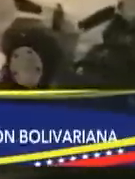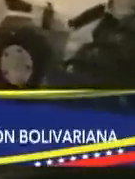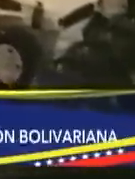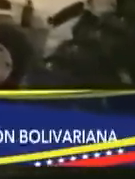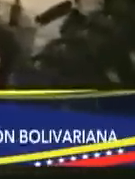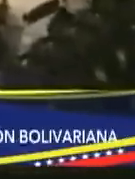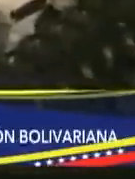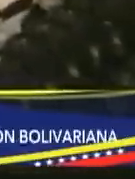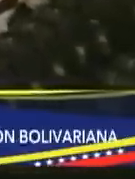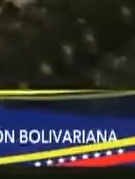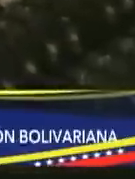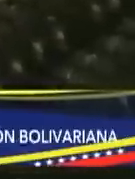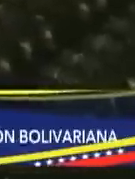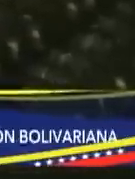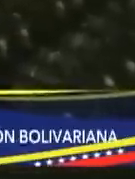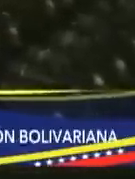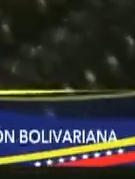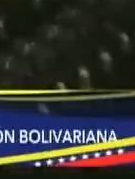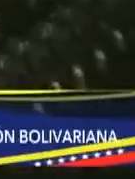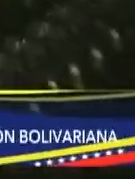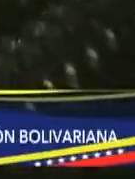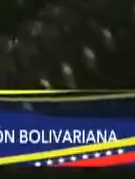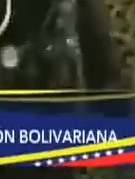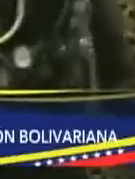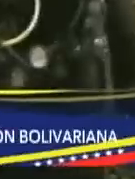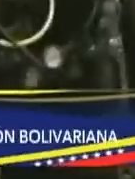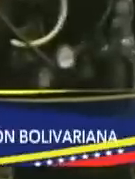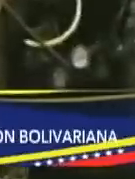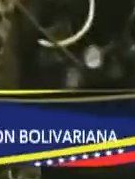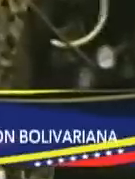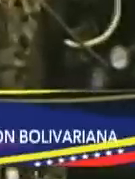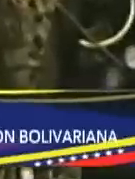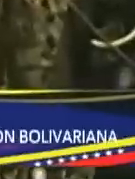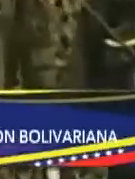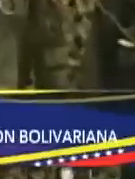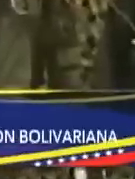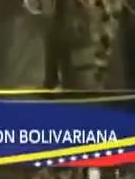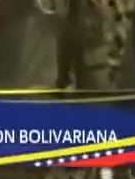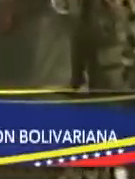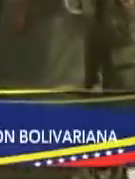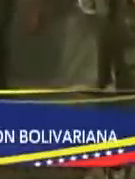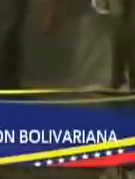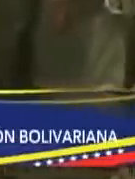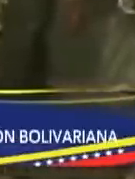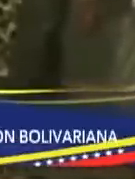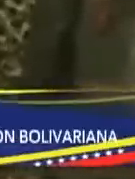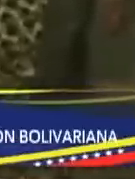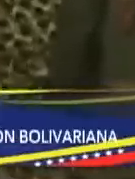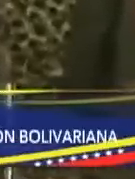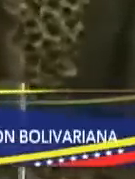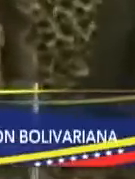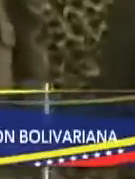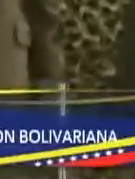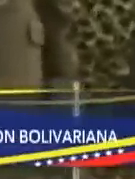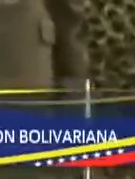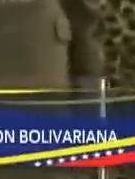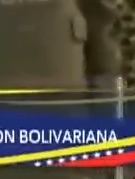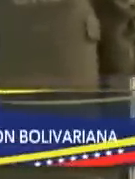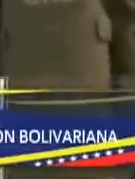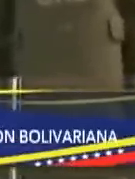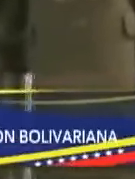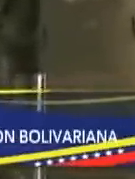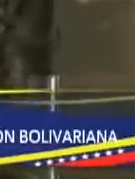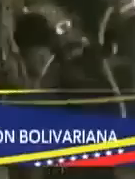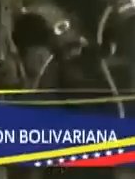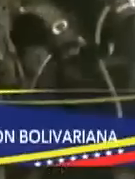unas palabras que pasarían a las páginas de la historia. Juró transformar al país a través de un proceso constituyente que reformaría la Constitución